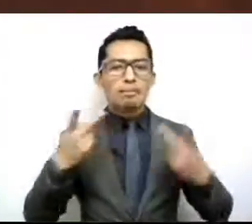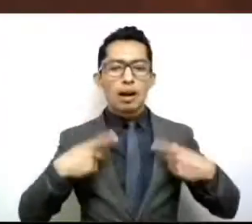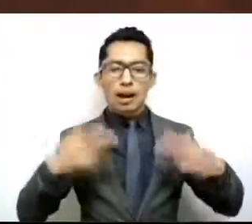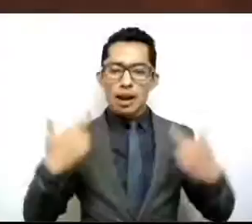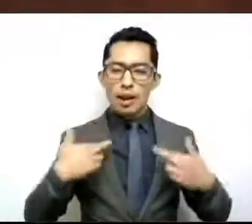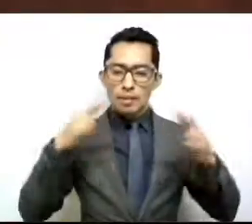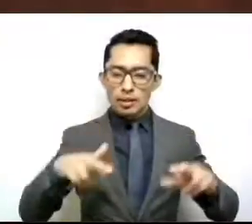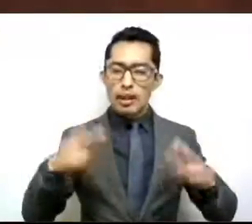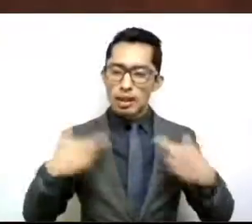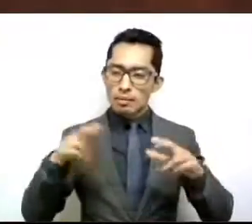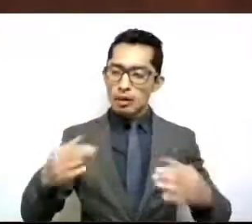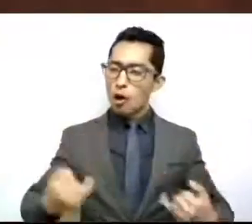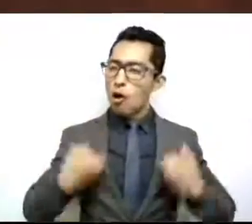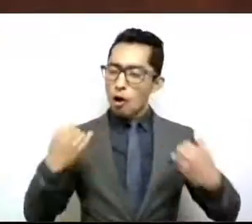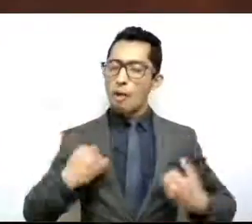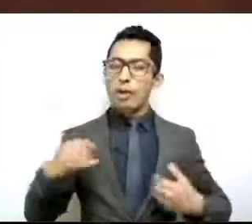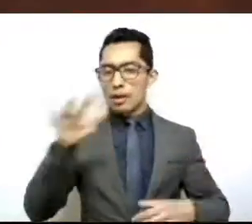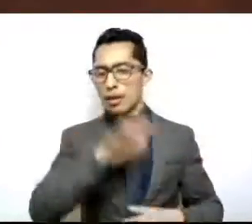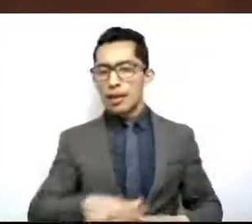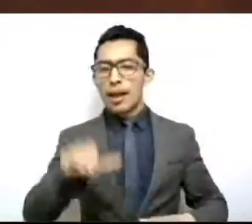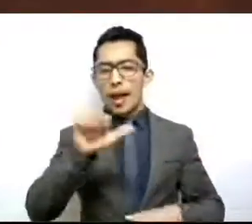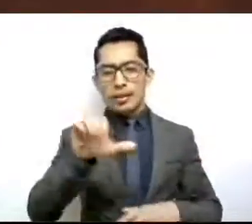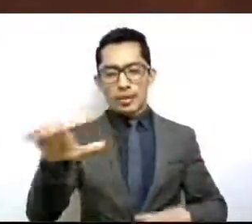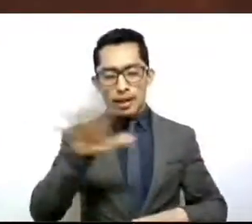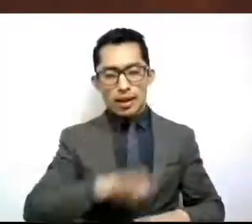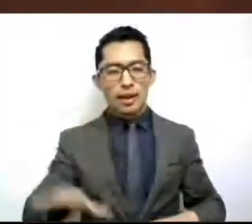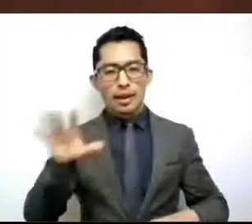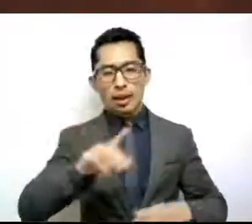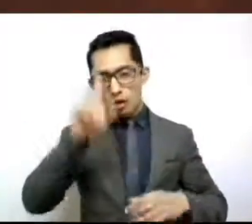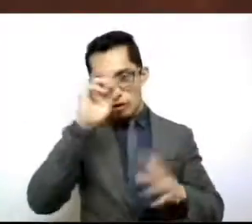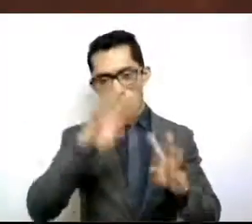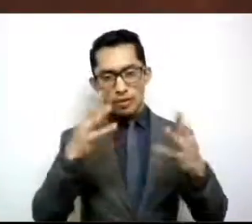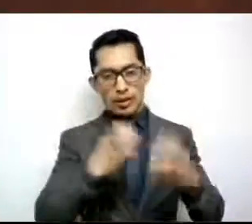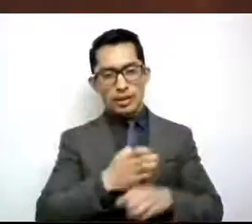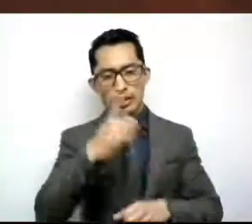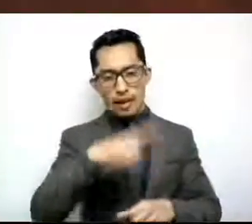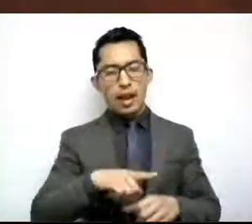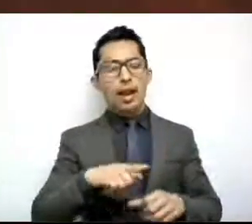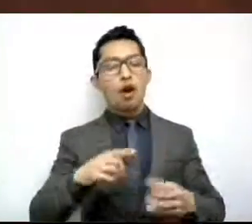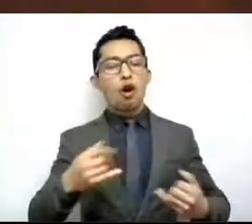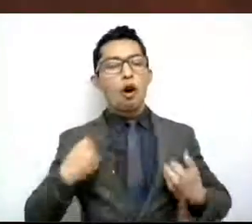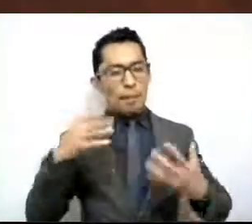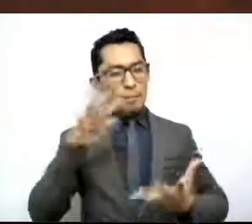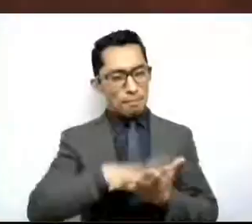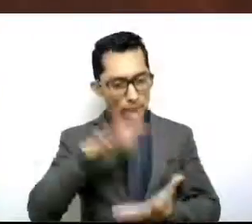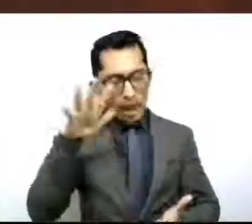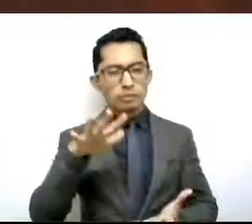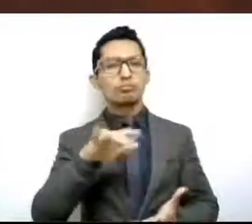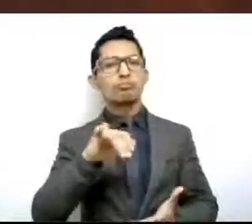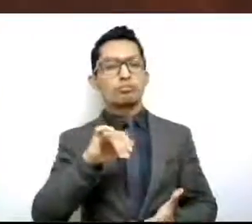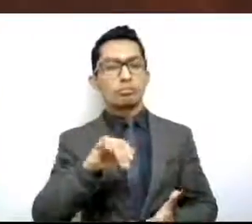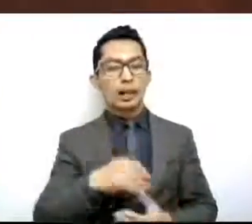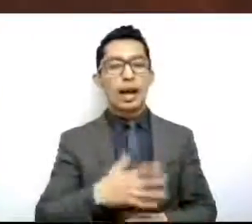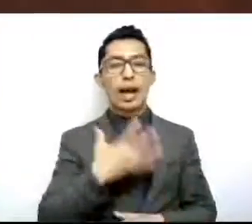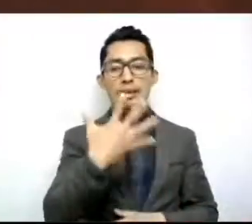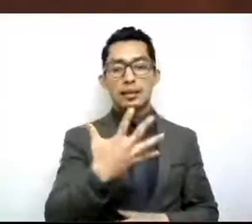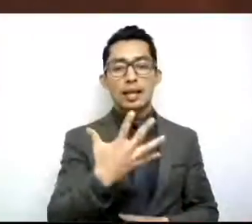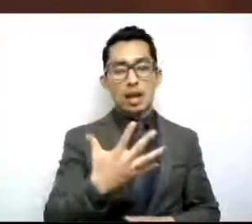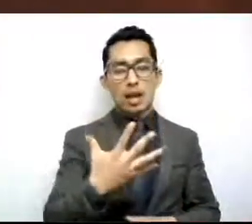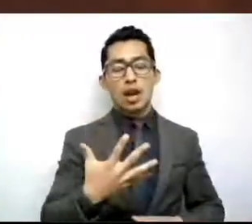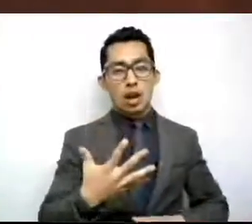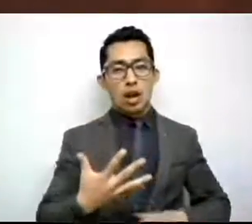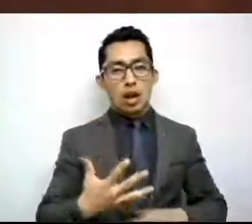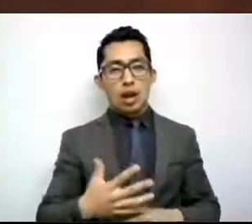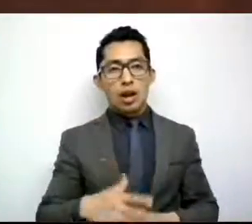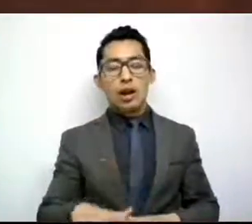de jóvenes de la sociedad civil en el Consejo Estatal de la Juventud, de pasarlo a 5, que son